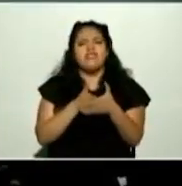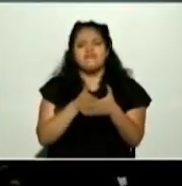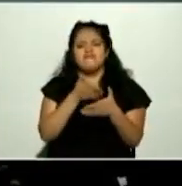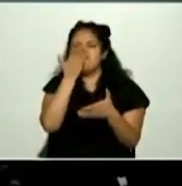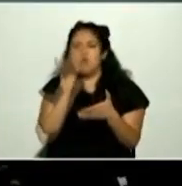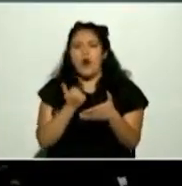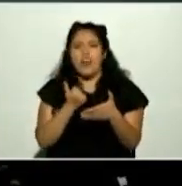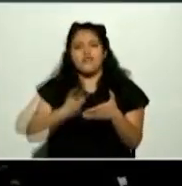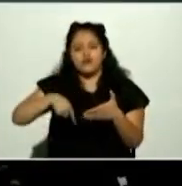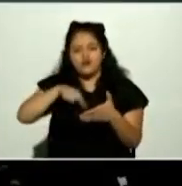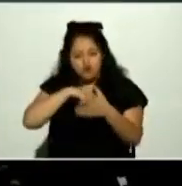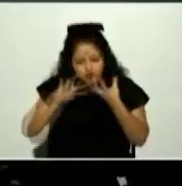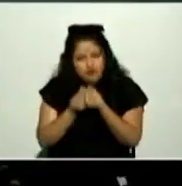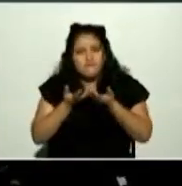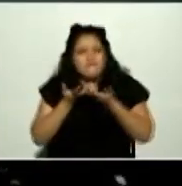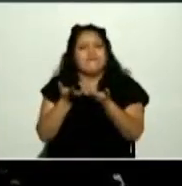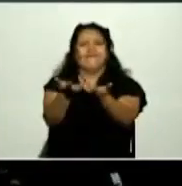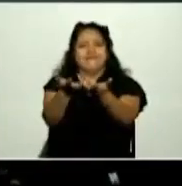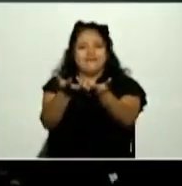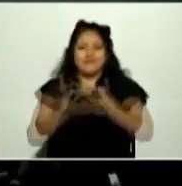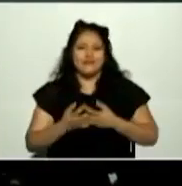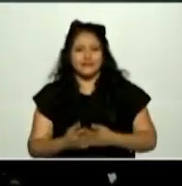porque vamos juntos